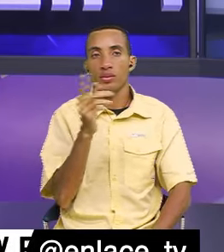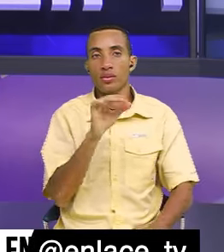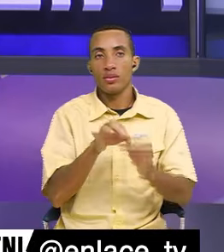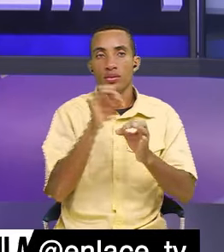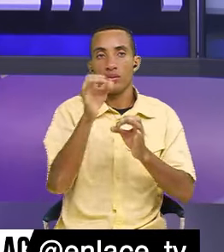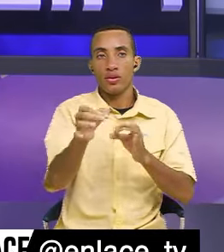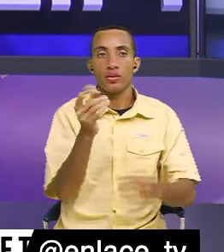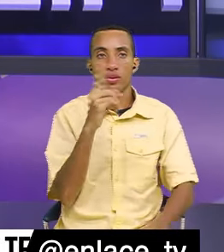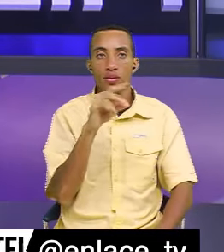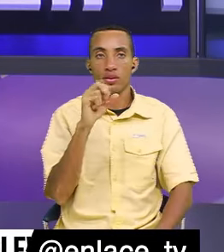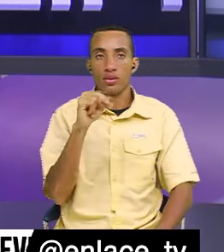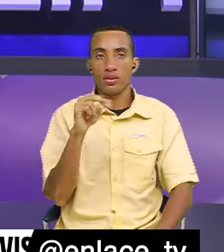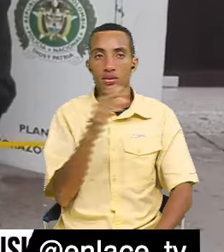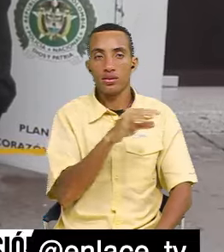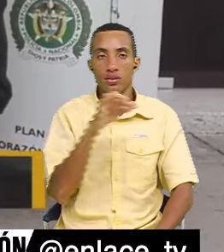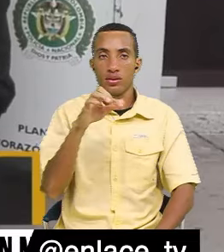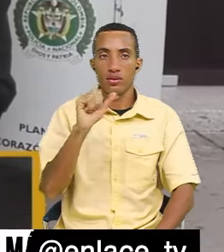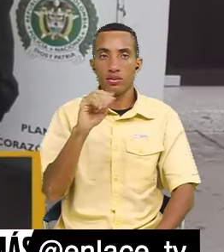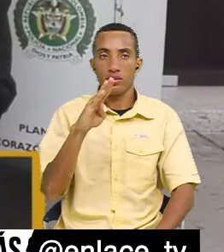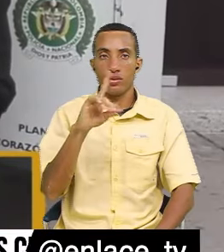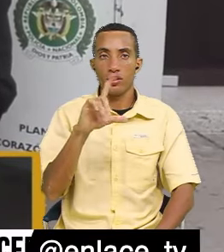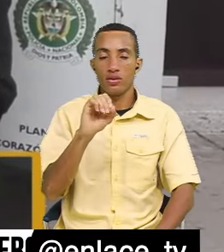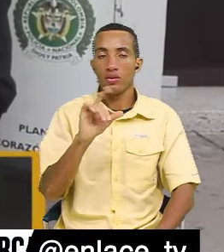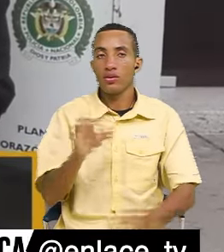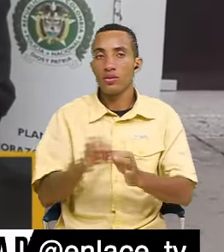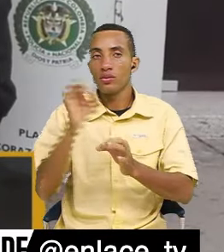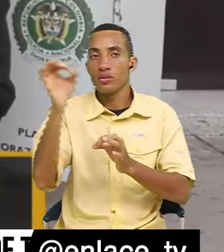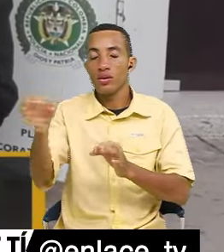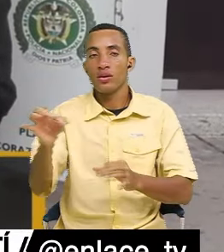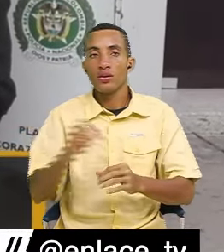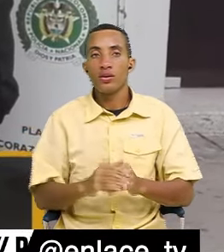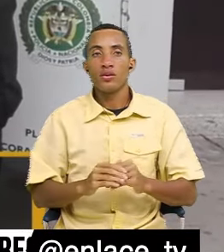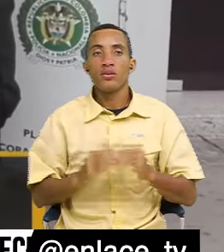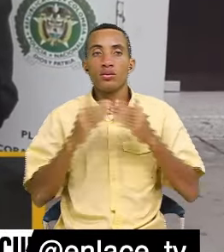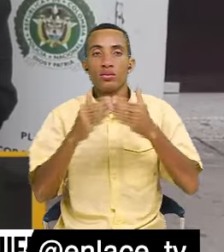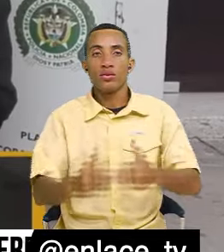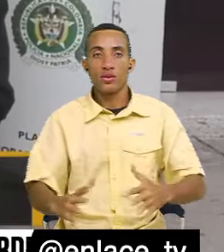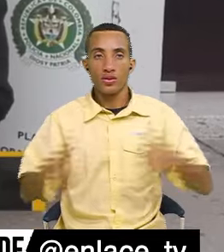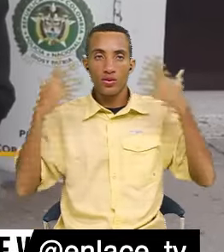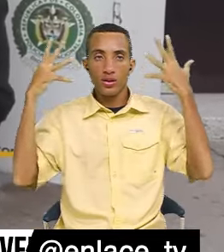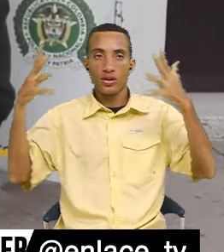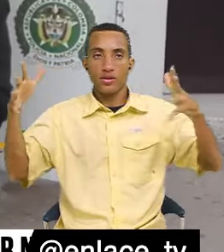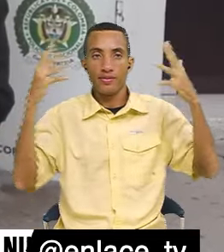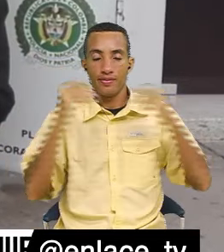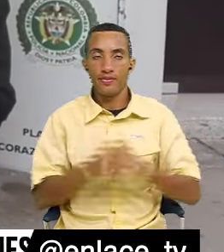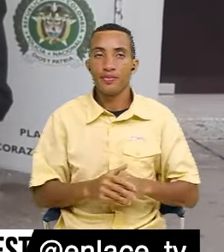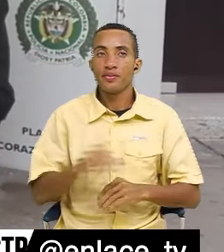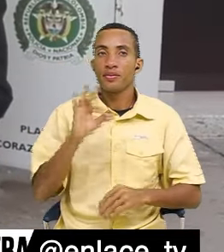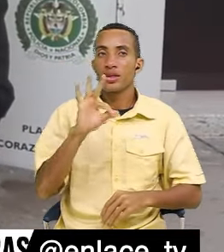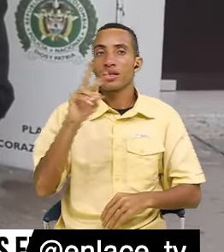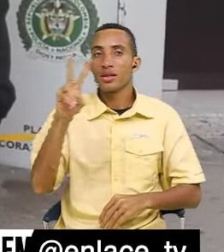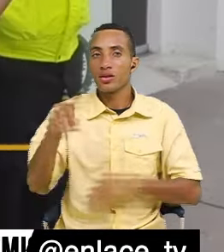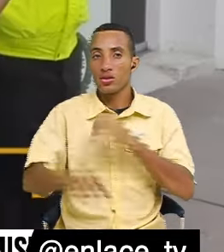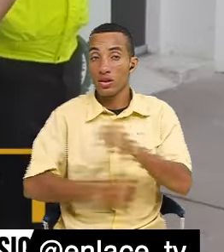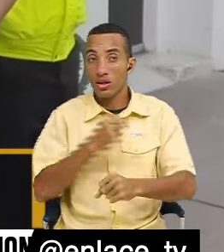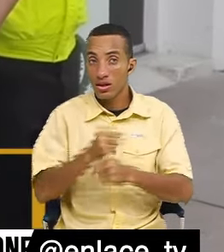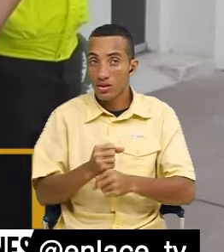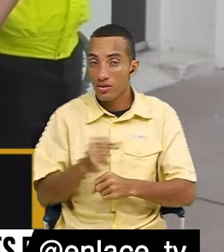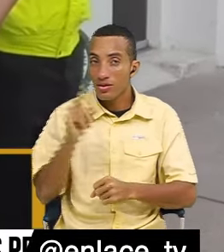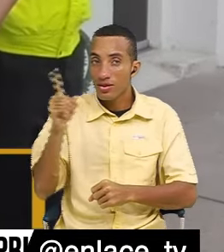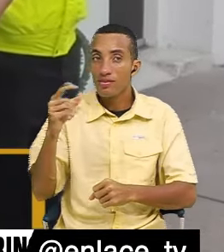Wilches. Los capturados son alias Richard, de 39 años, y alias Machalanga, de 32 años de edad, quienes fueron detenidos